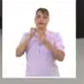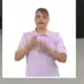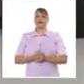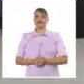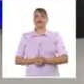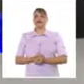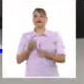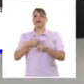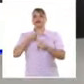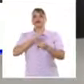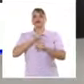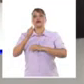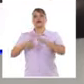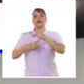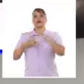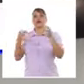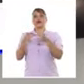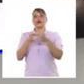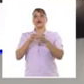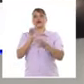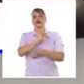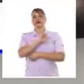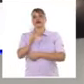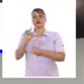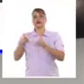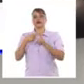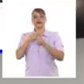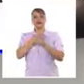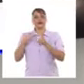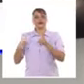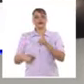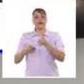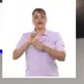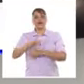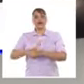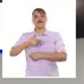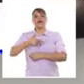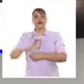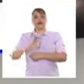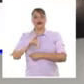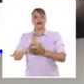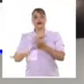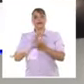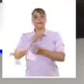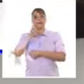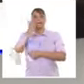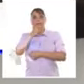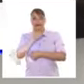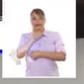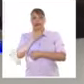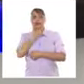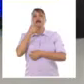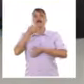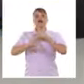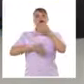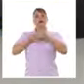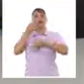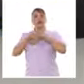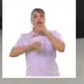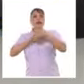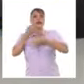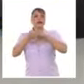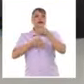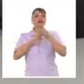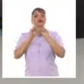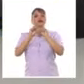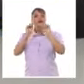representante del presidente del grupo de los 77 más China, el vicepresidente Salvador Valdés Mesa hizo un discurso con un